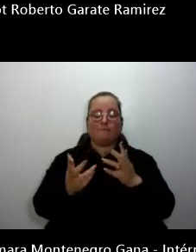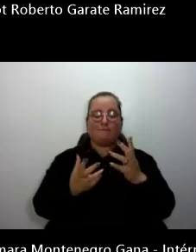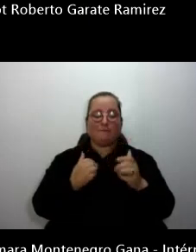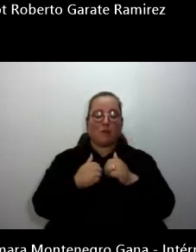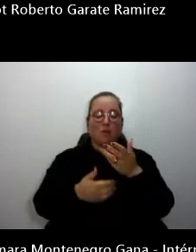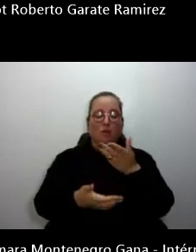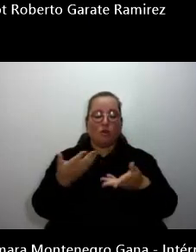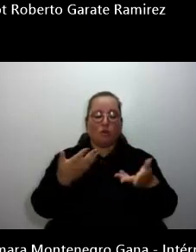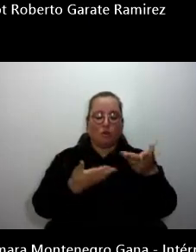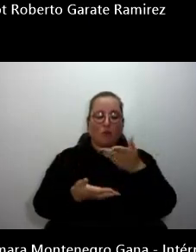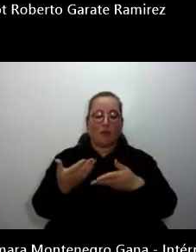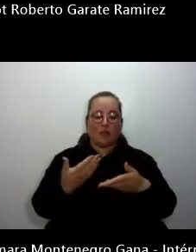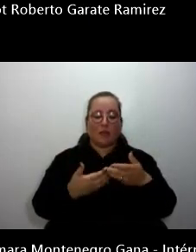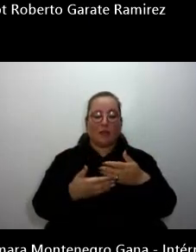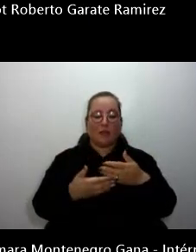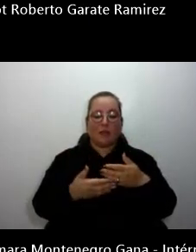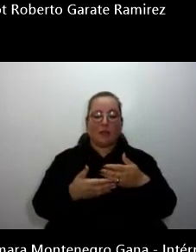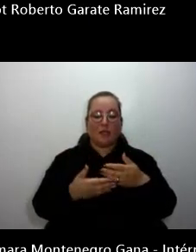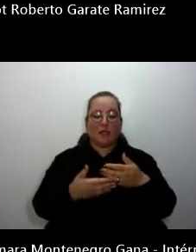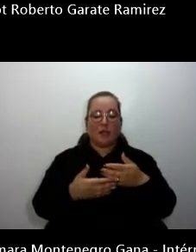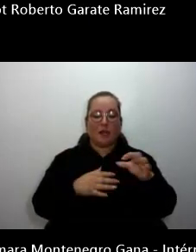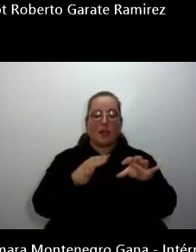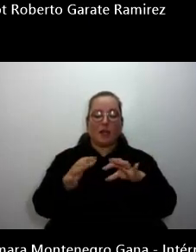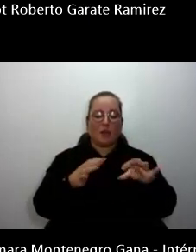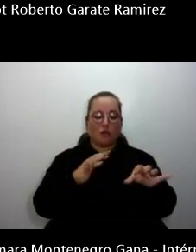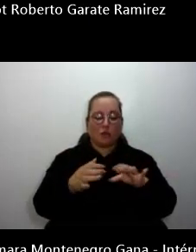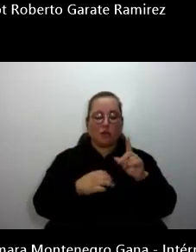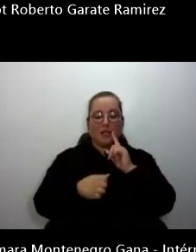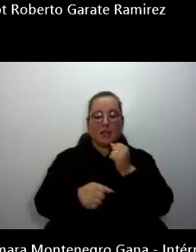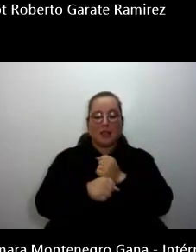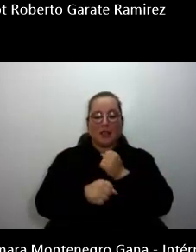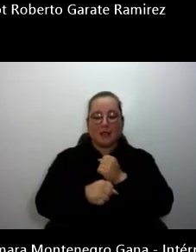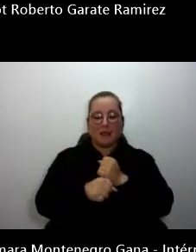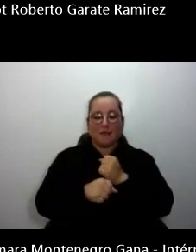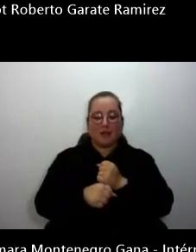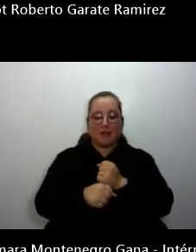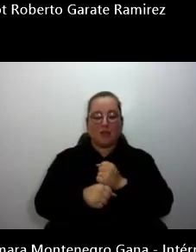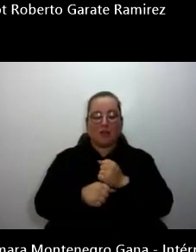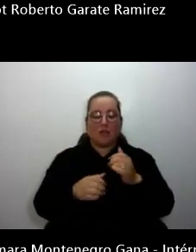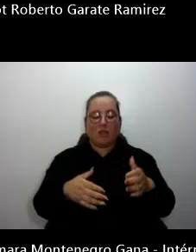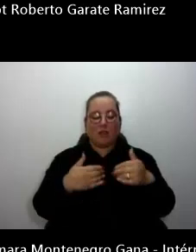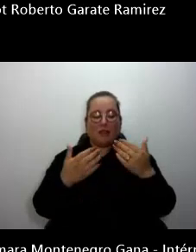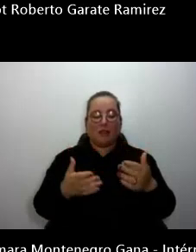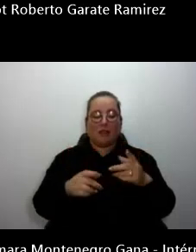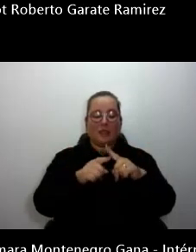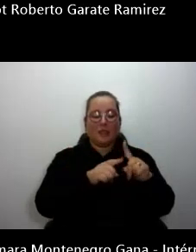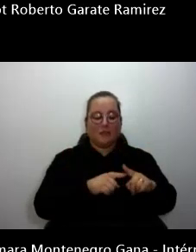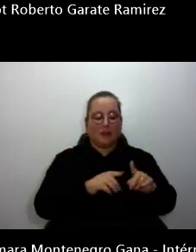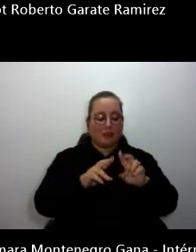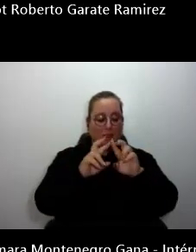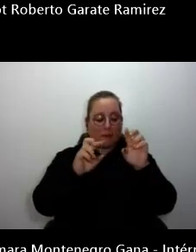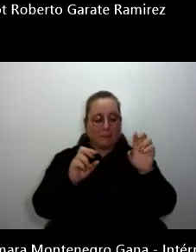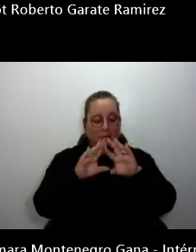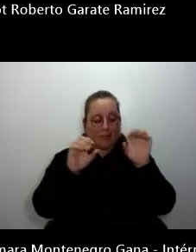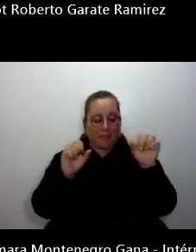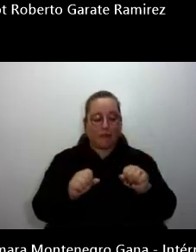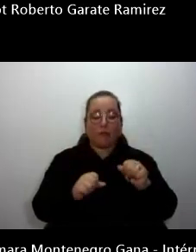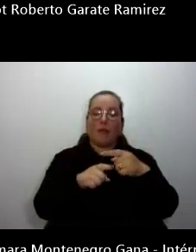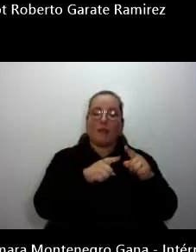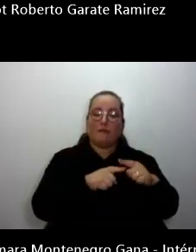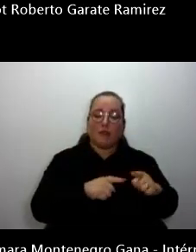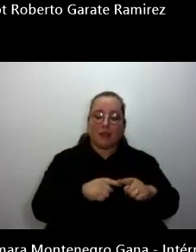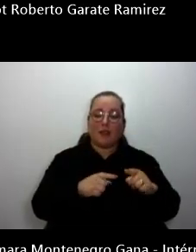compartir, ¿cierto?, los elementos que se van trabajando y que se van disponibilizando a partir de las plataformas ministeriales. No